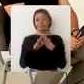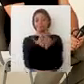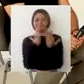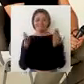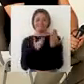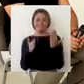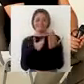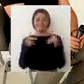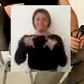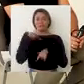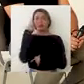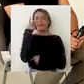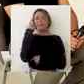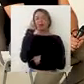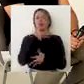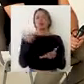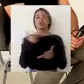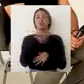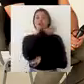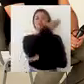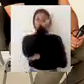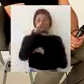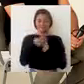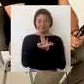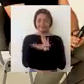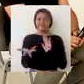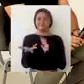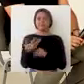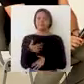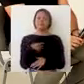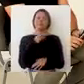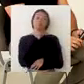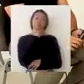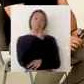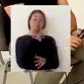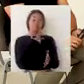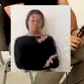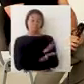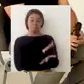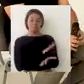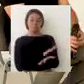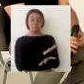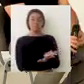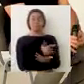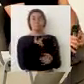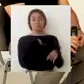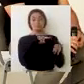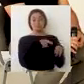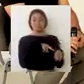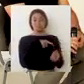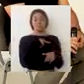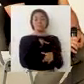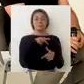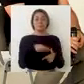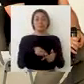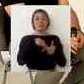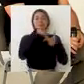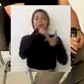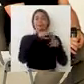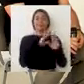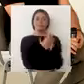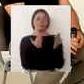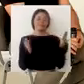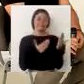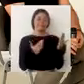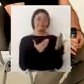Pereira en este espacio. Correcto, profesor también de literatura, magíster en literatura, tengo entendido. Magíster en literatura, sí.